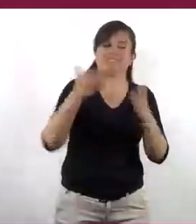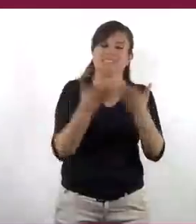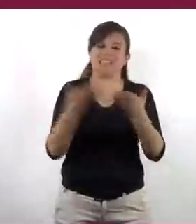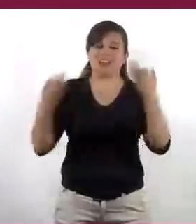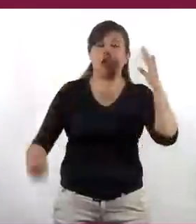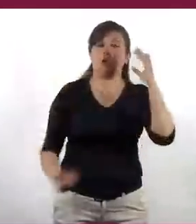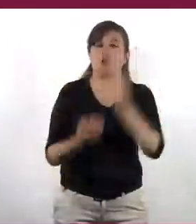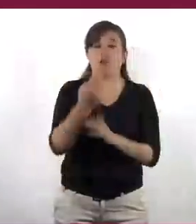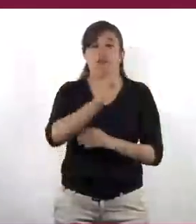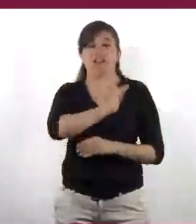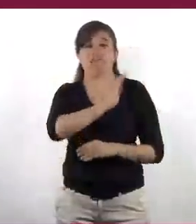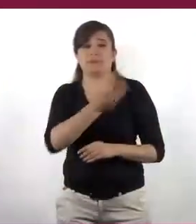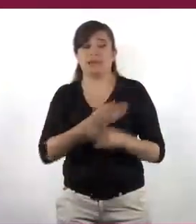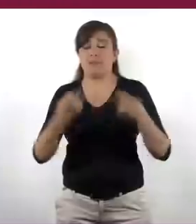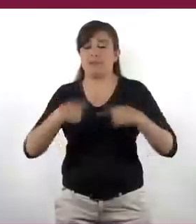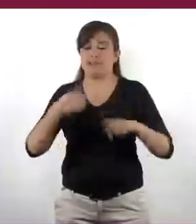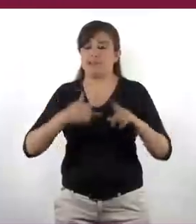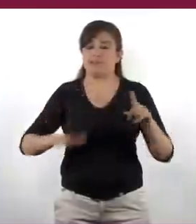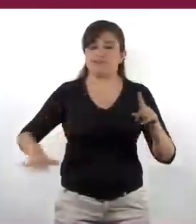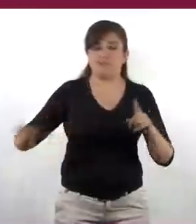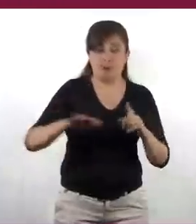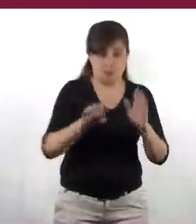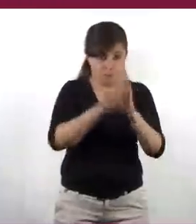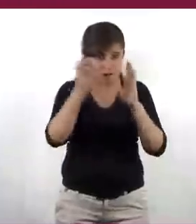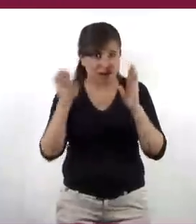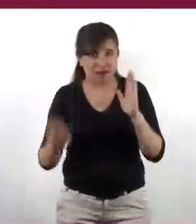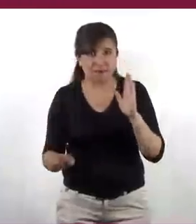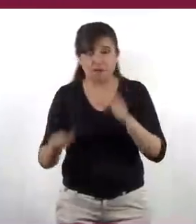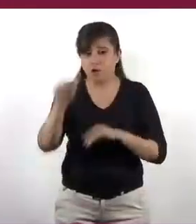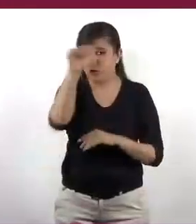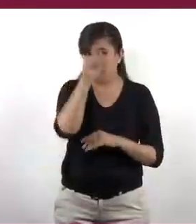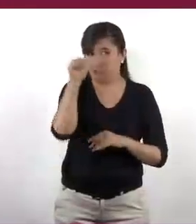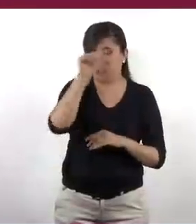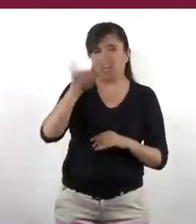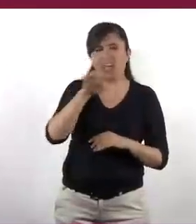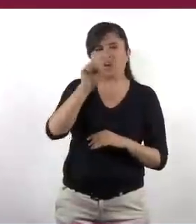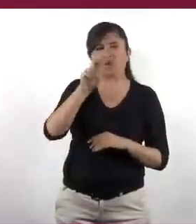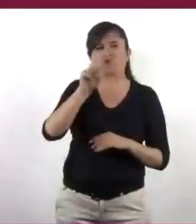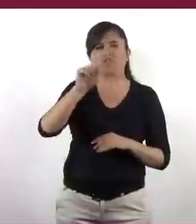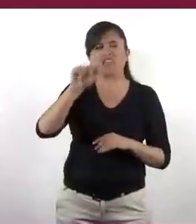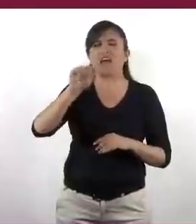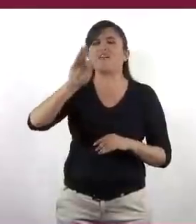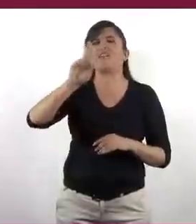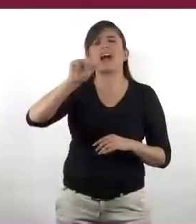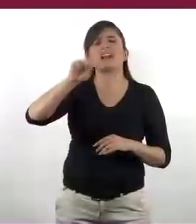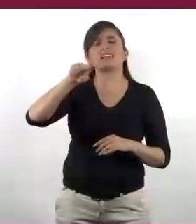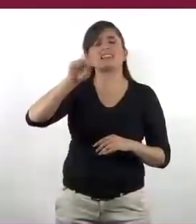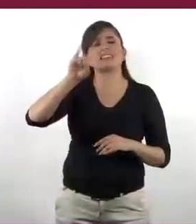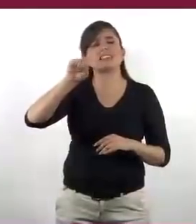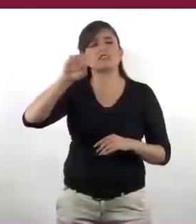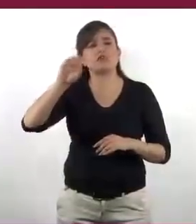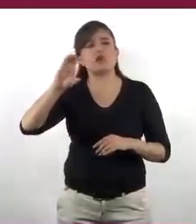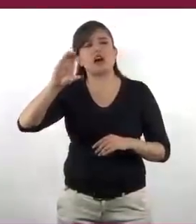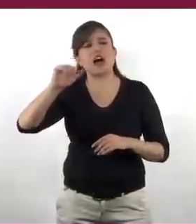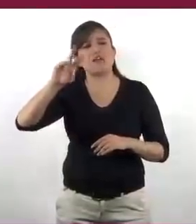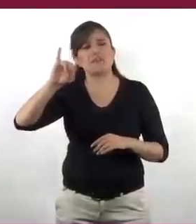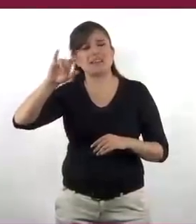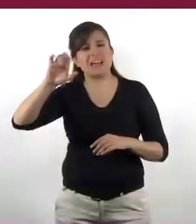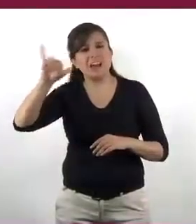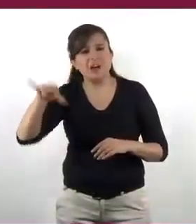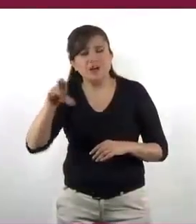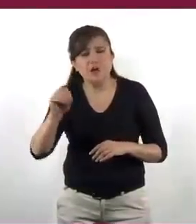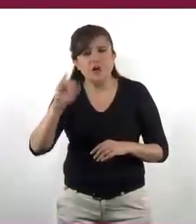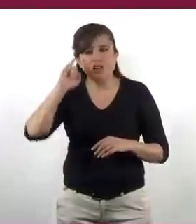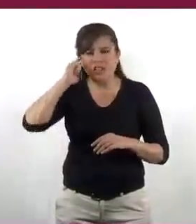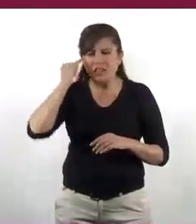Nueva España y por su gente. Por ejemplo, el sacerdote jesuita Francisco Javier Clavijero consideró a los indígenas